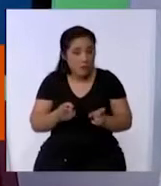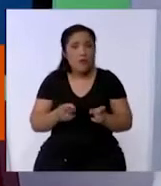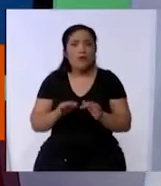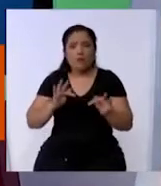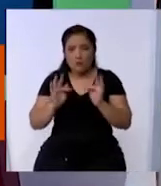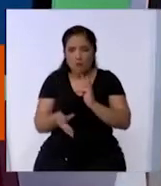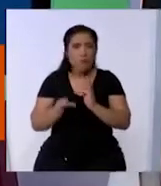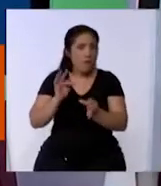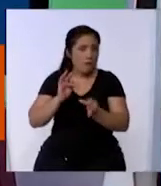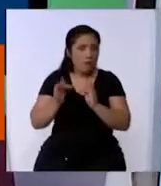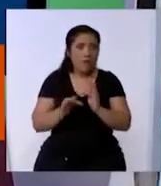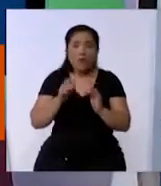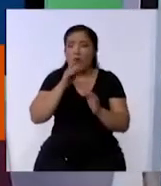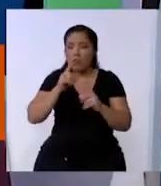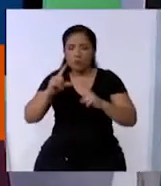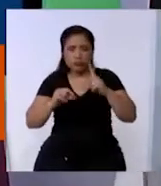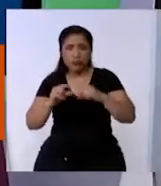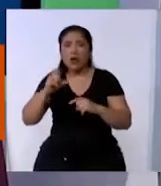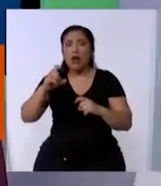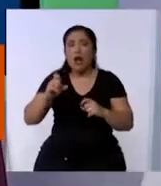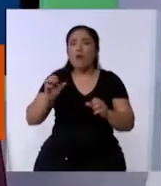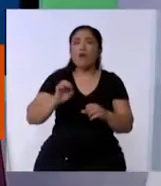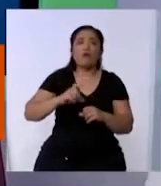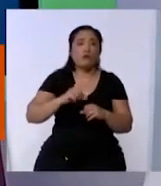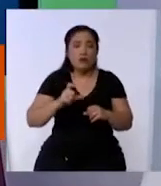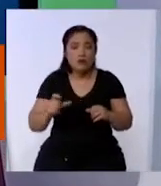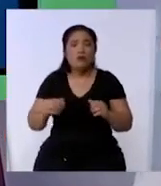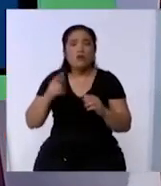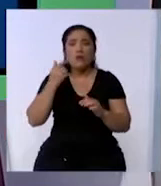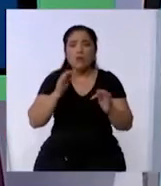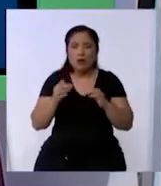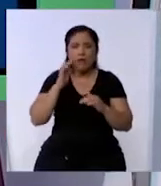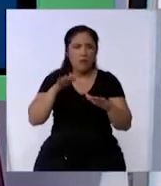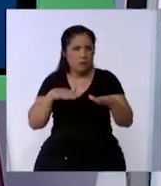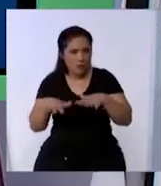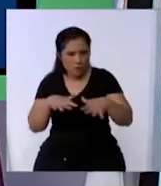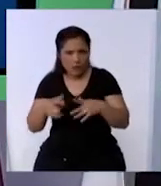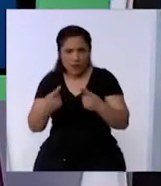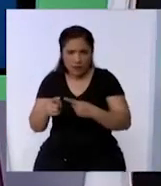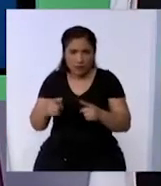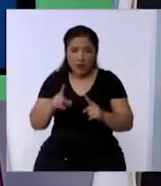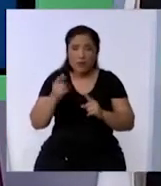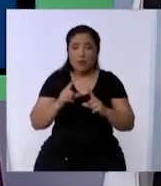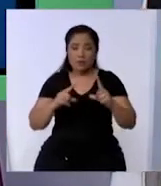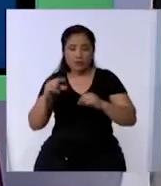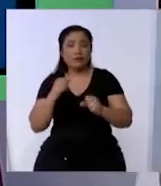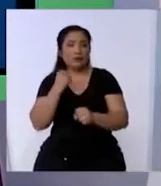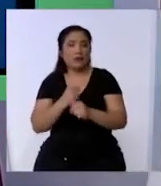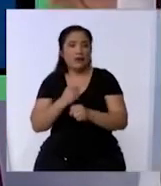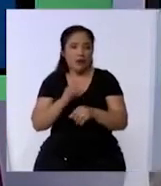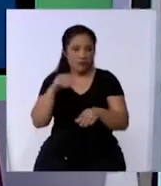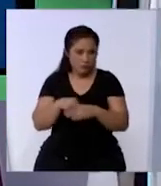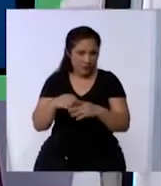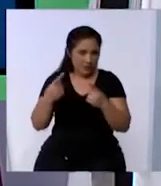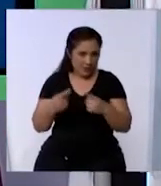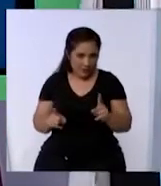puede compararse con la cantidad de agua en un río capaz de movilizar cargas y llevar a cabo una cantidad de trabajo. En